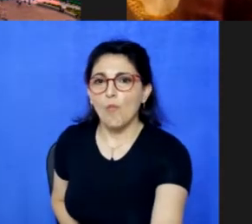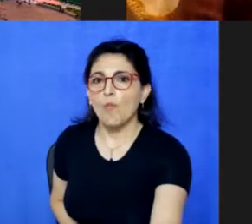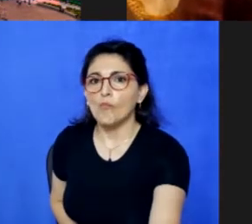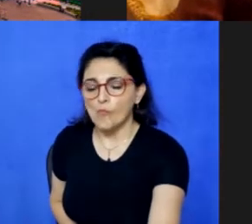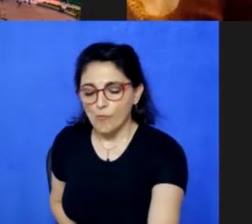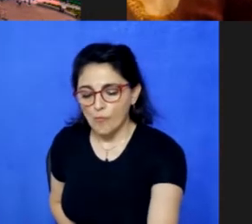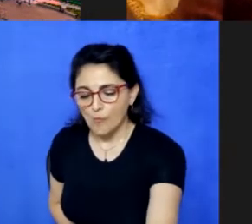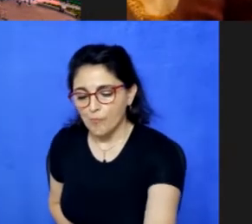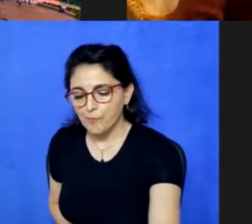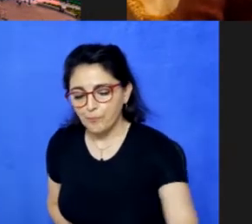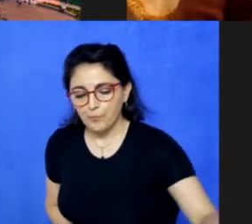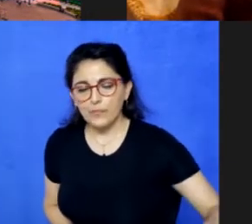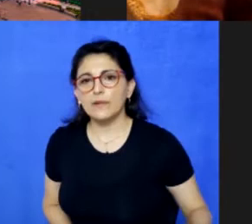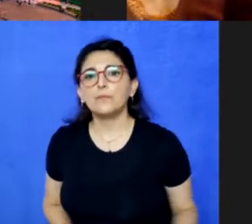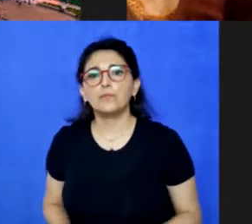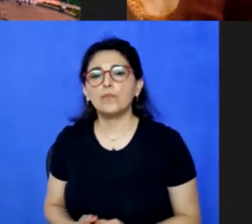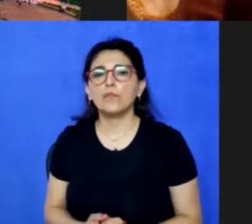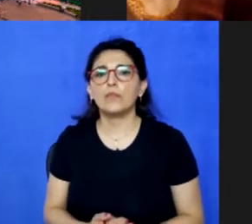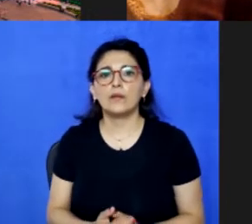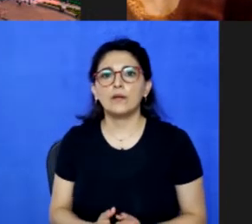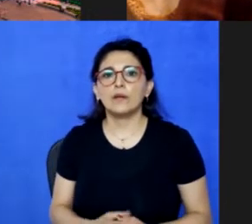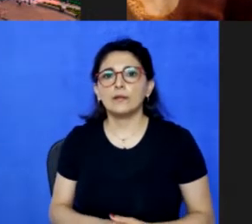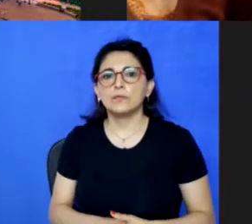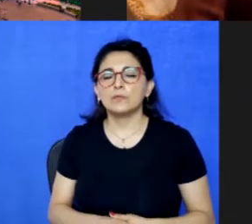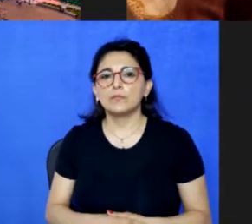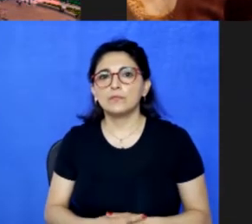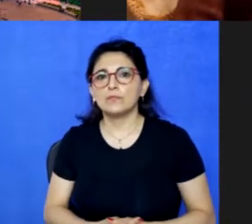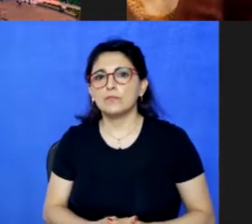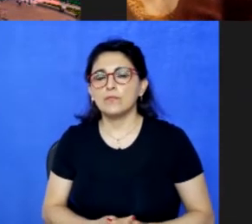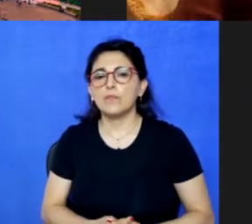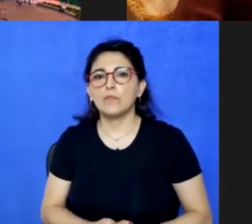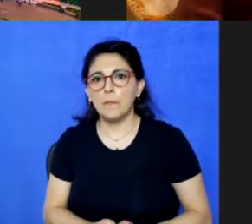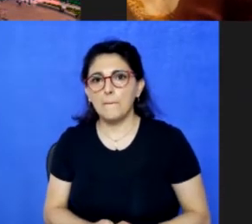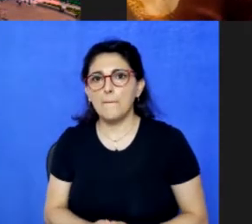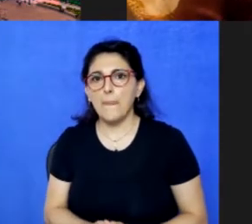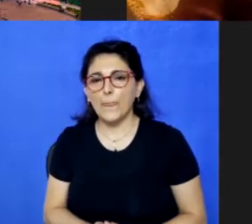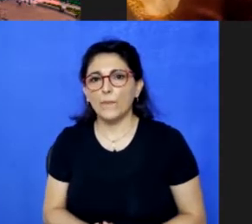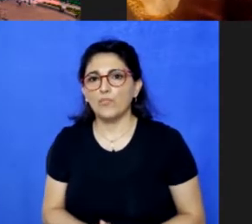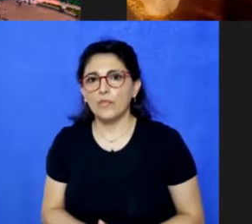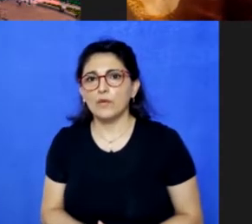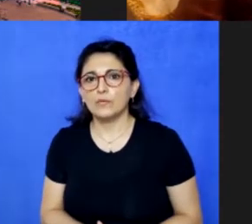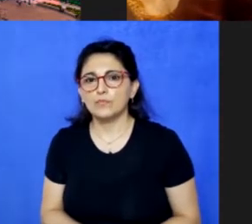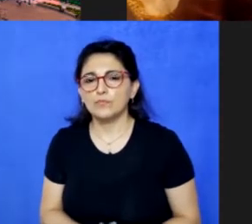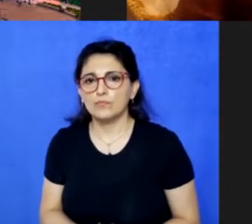para eventos, para cosas que porque monetariamente me parece